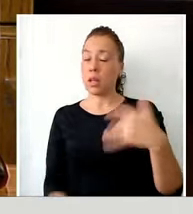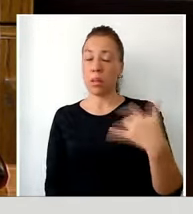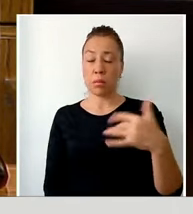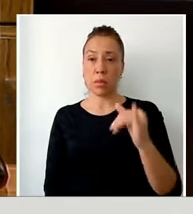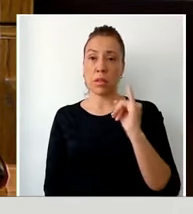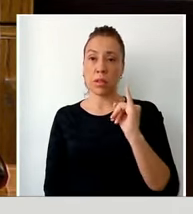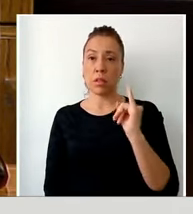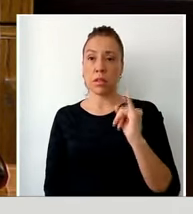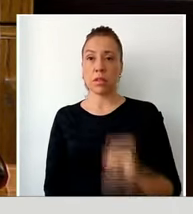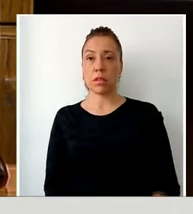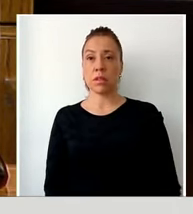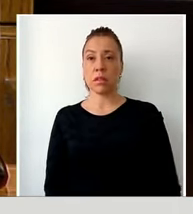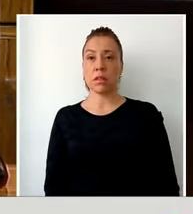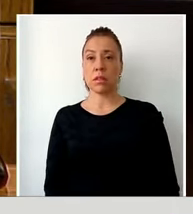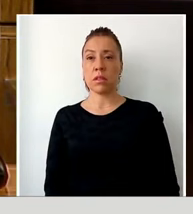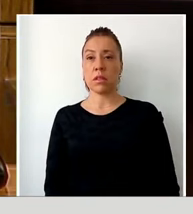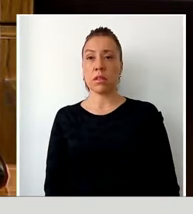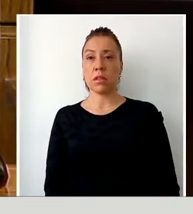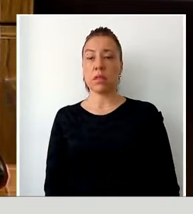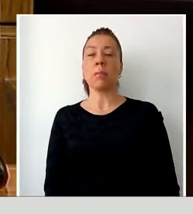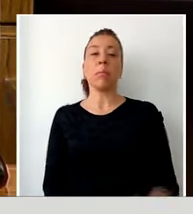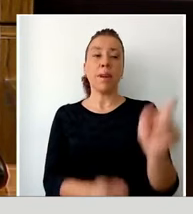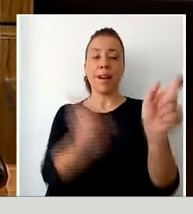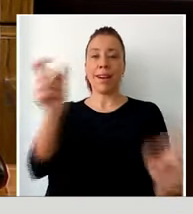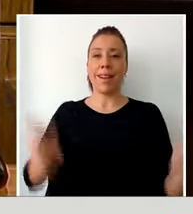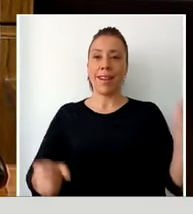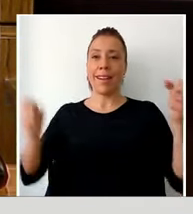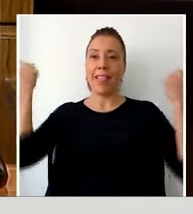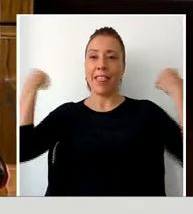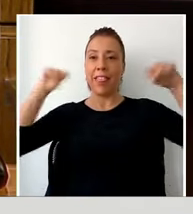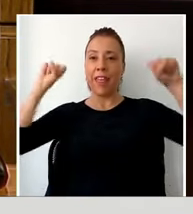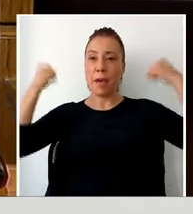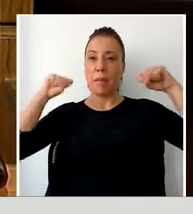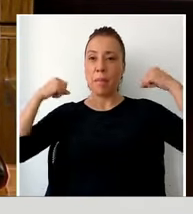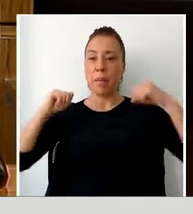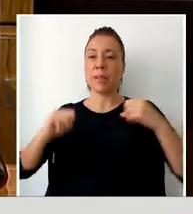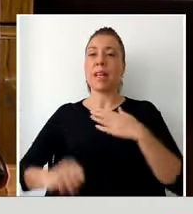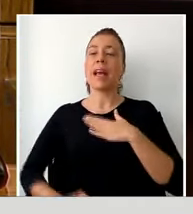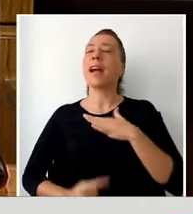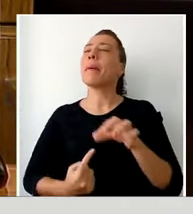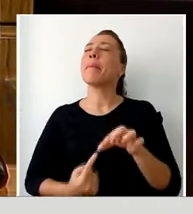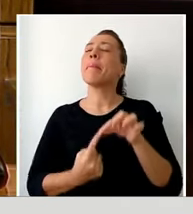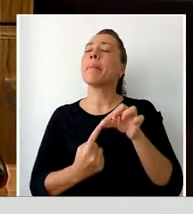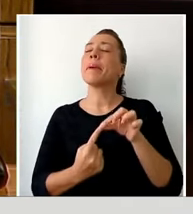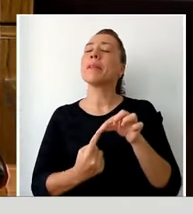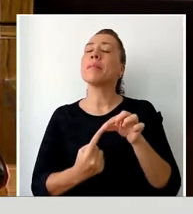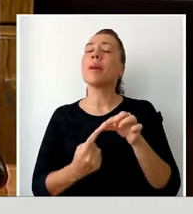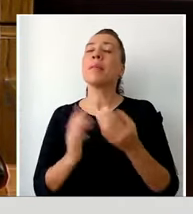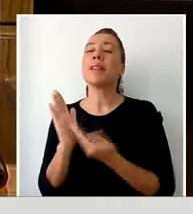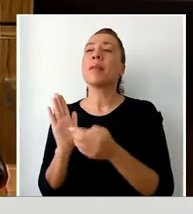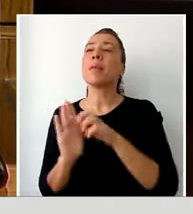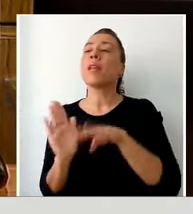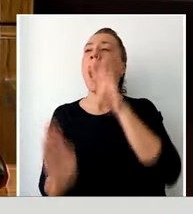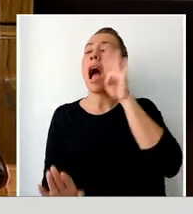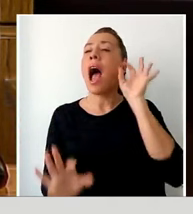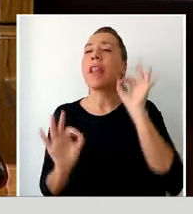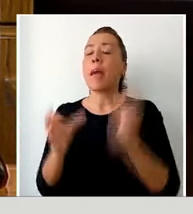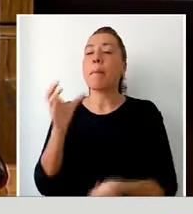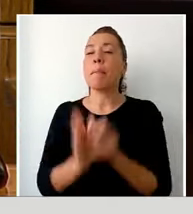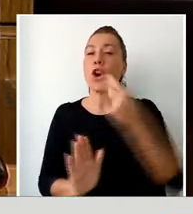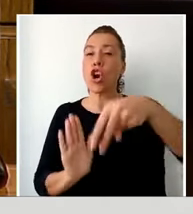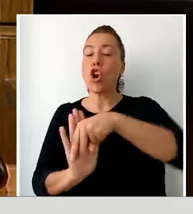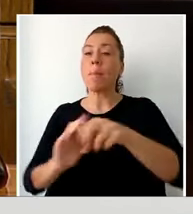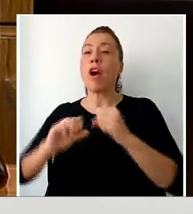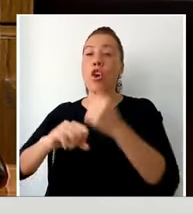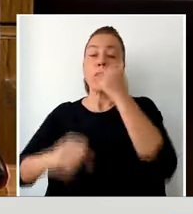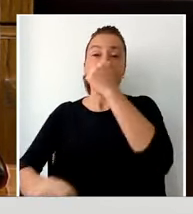nuestro deportista Busca principalmente la propuesta actualizar y modernizar la normativa antidopaje en